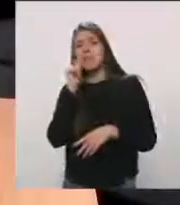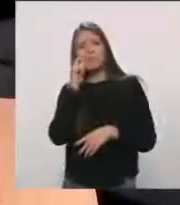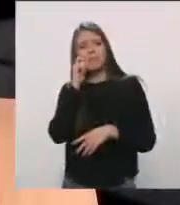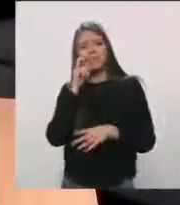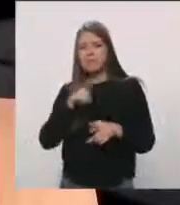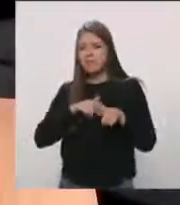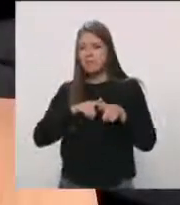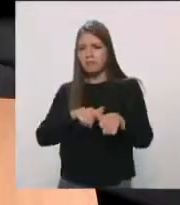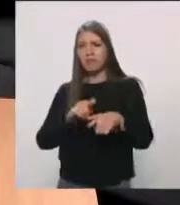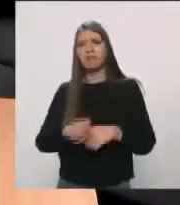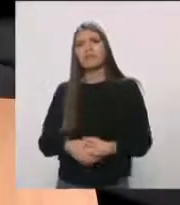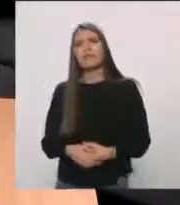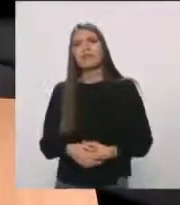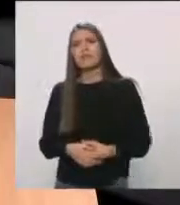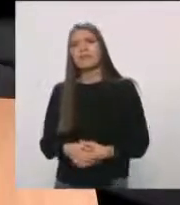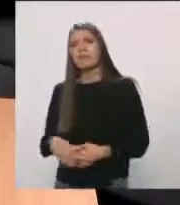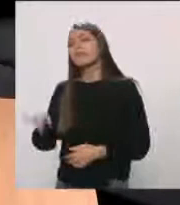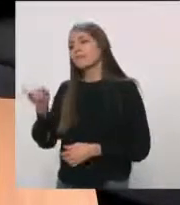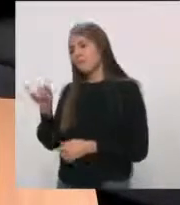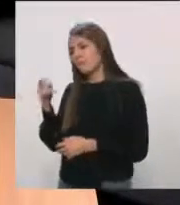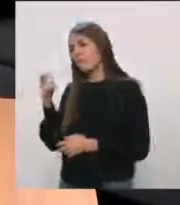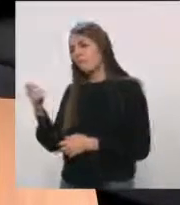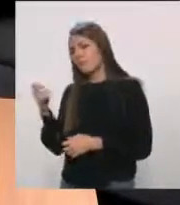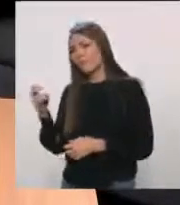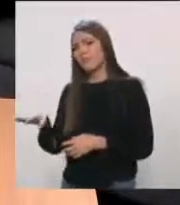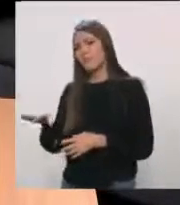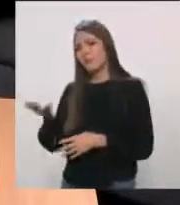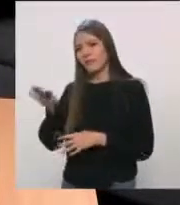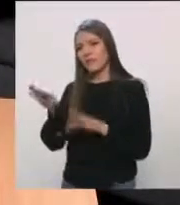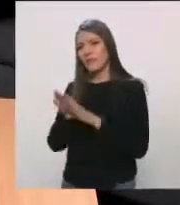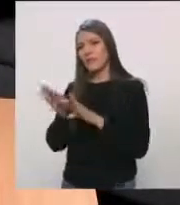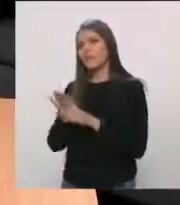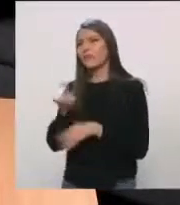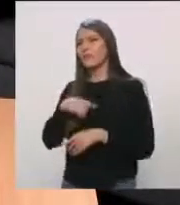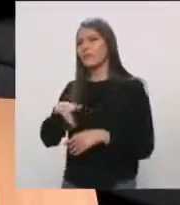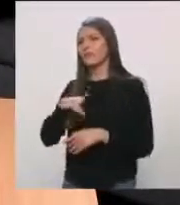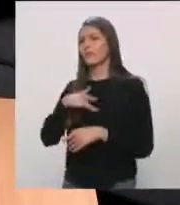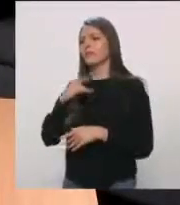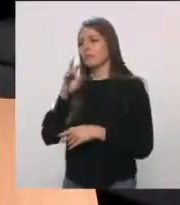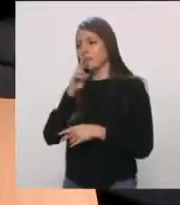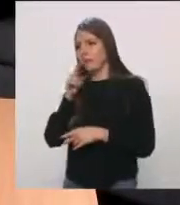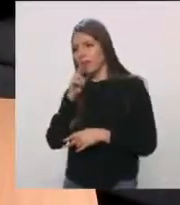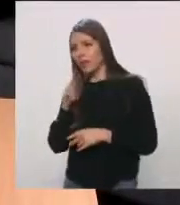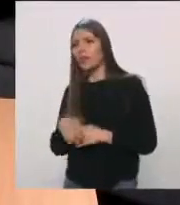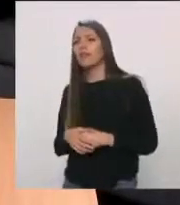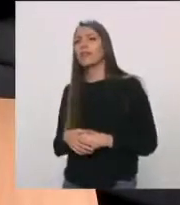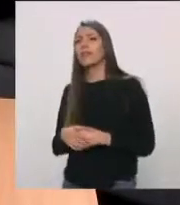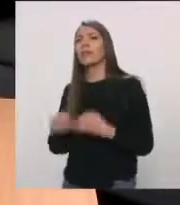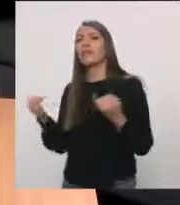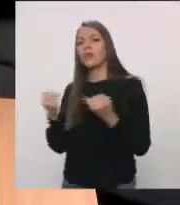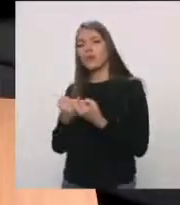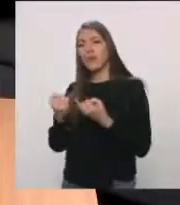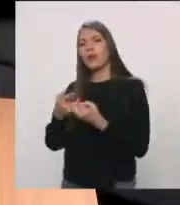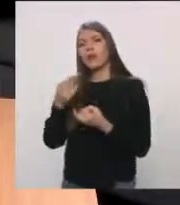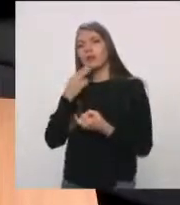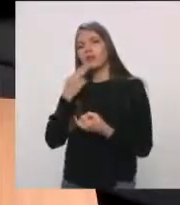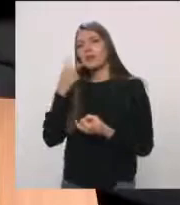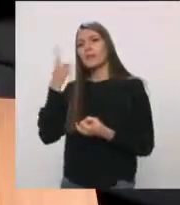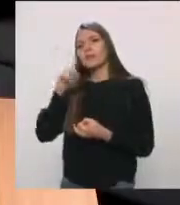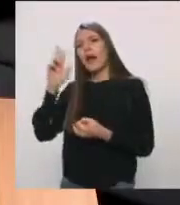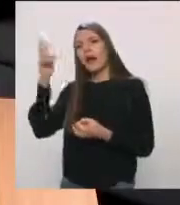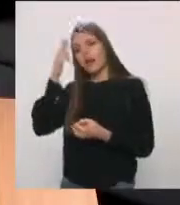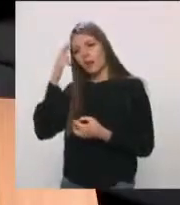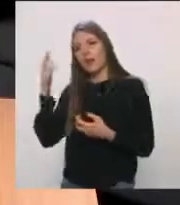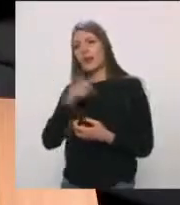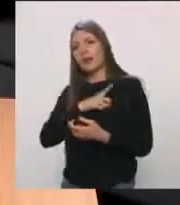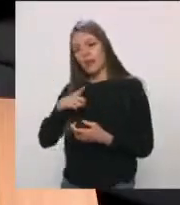bueno, encontrar ese equilibrio, ayudar a crear recuerdos, eso la verdad que hay que